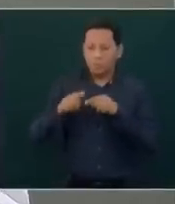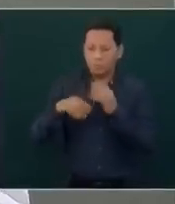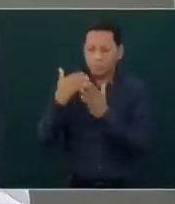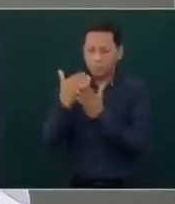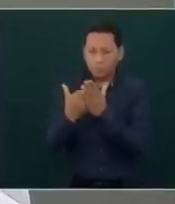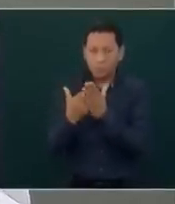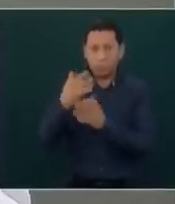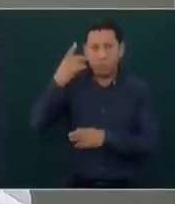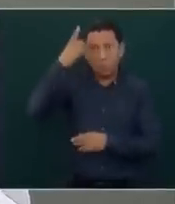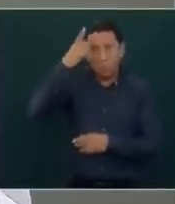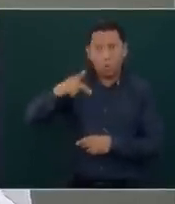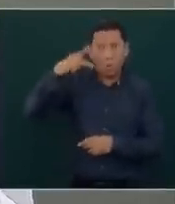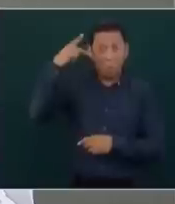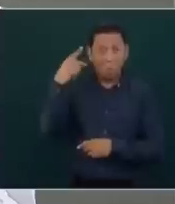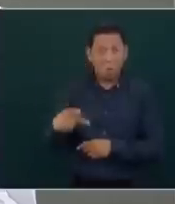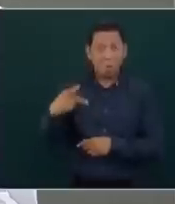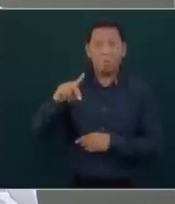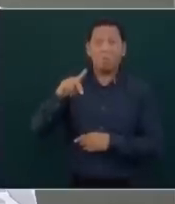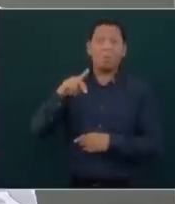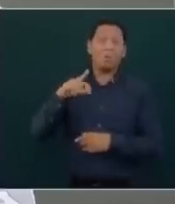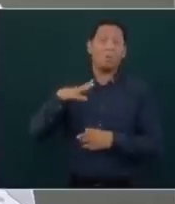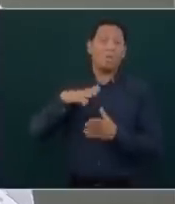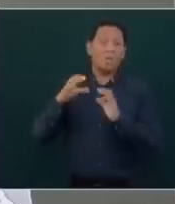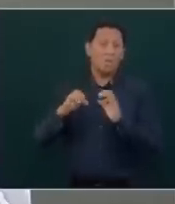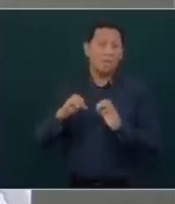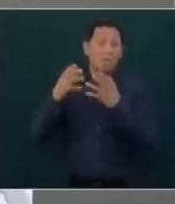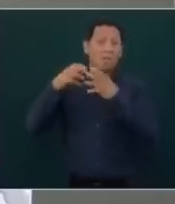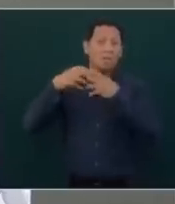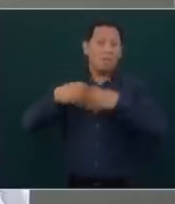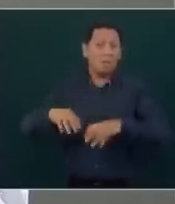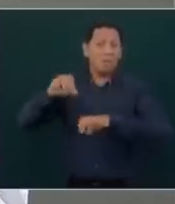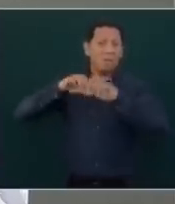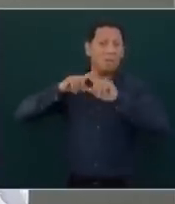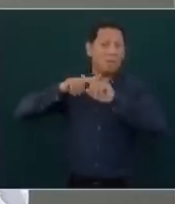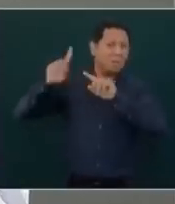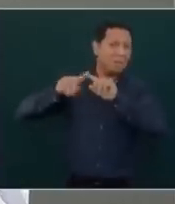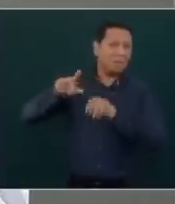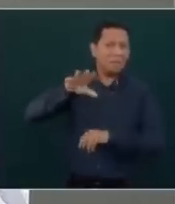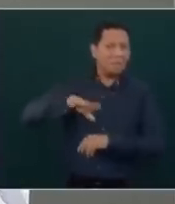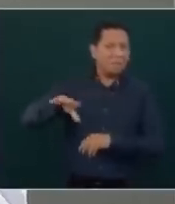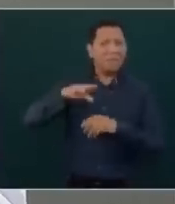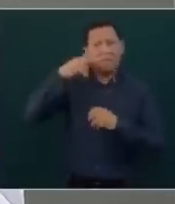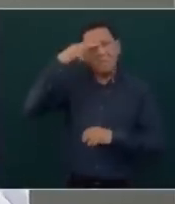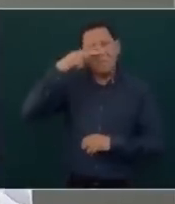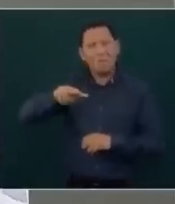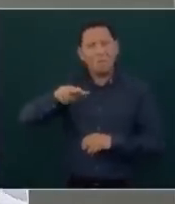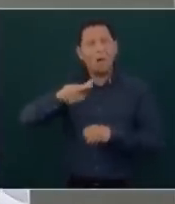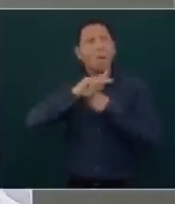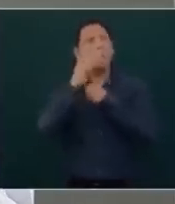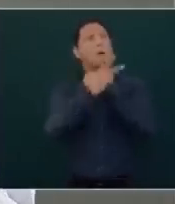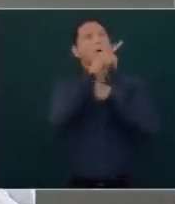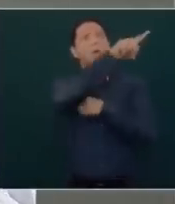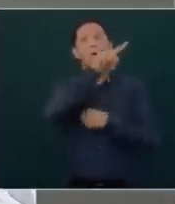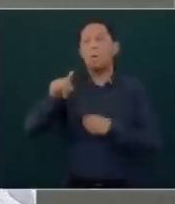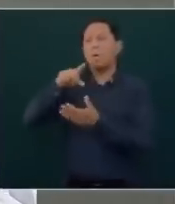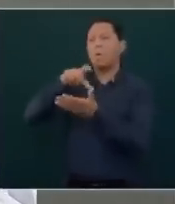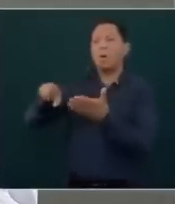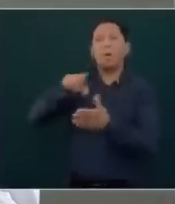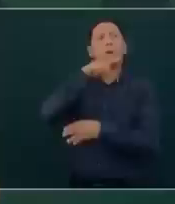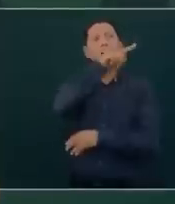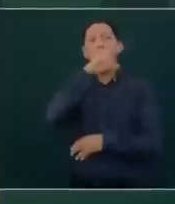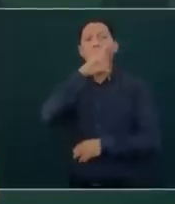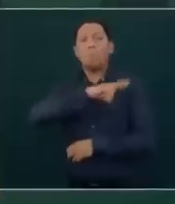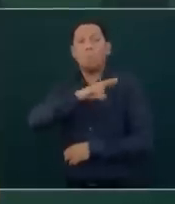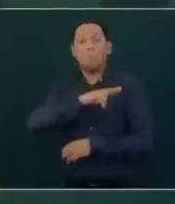del pueblo, a particulares, nacionales y extranjeros. Si están muy molestos porque